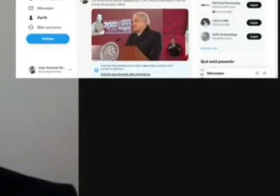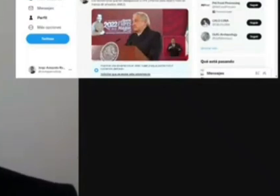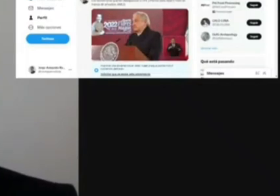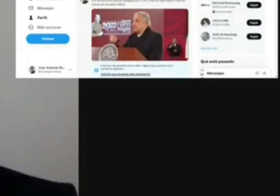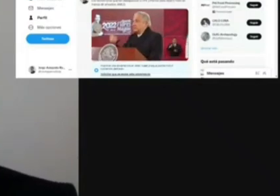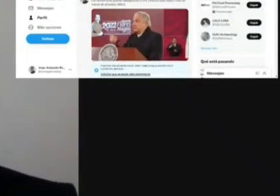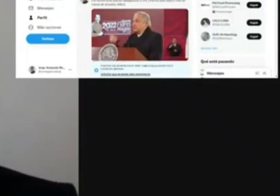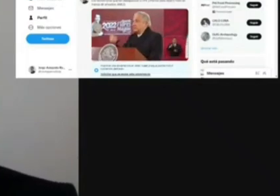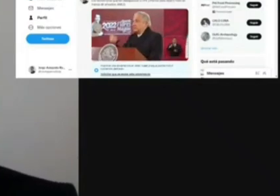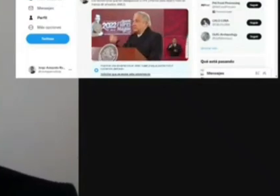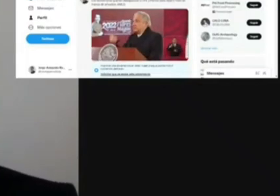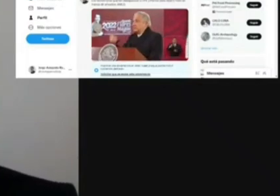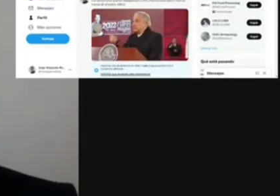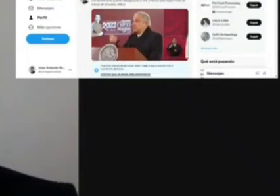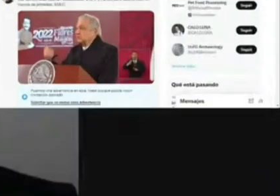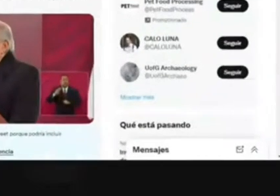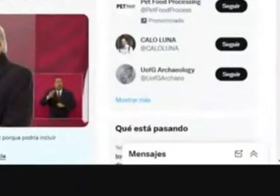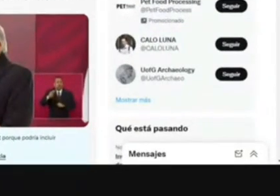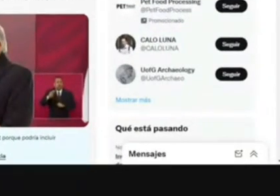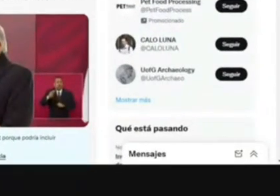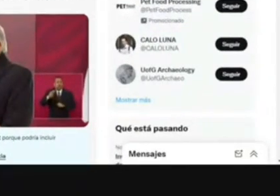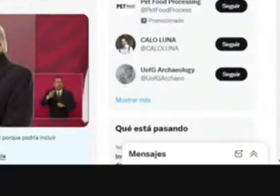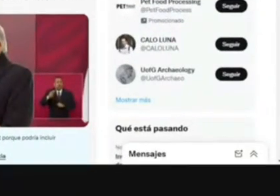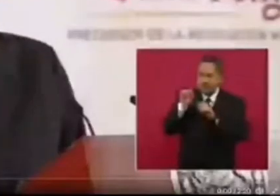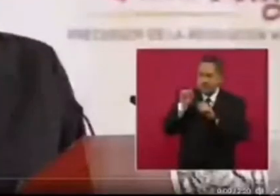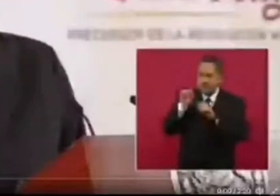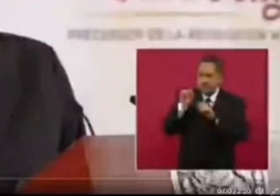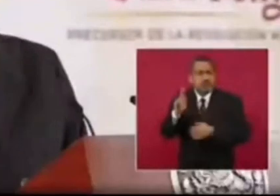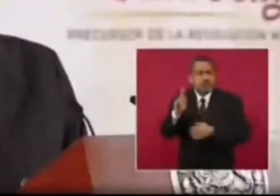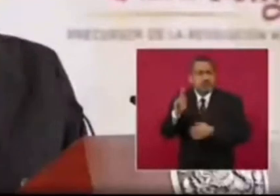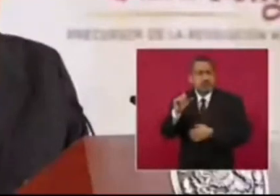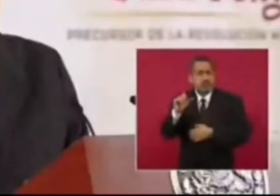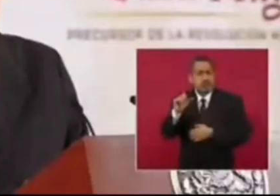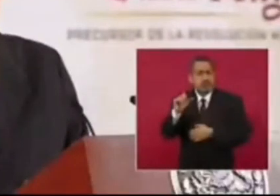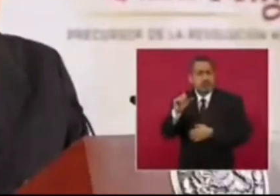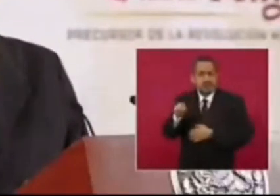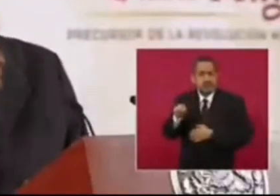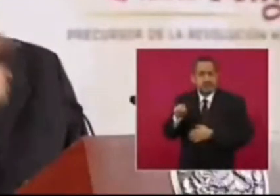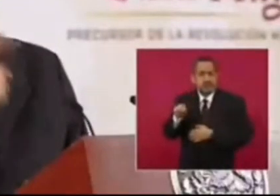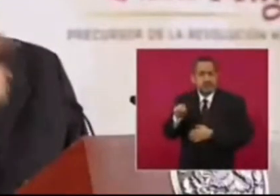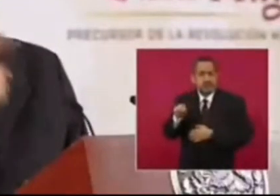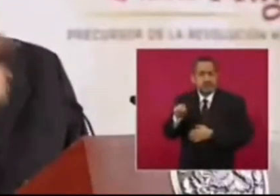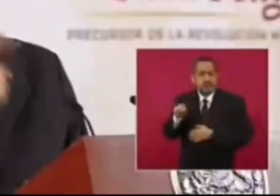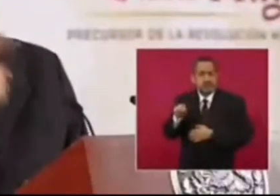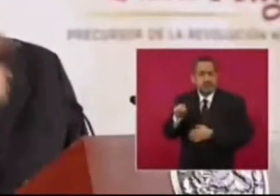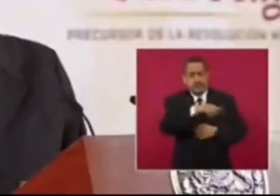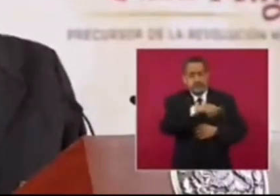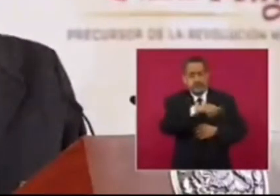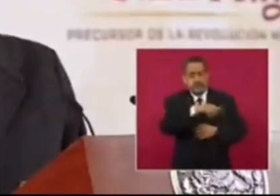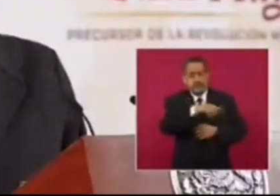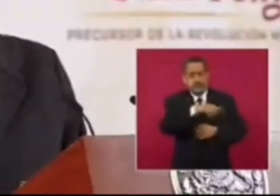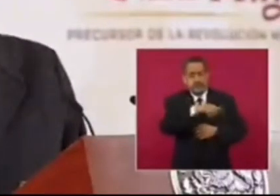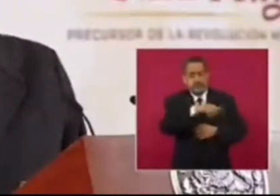Se requiere a la Comisión de Electricidad y el plan de los tecnócratas